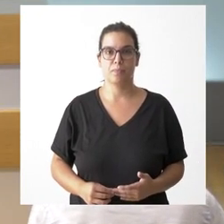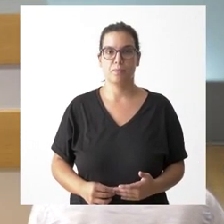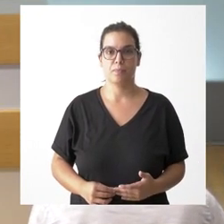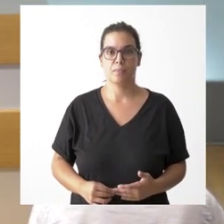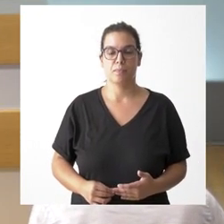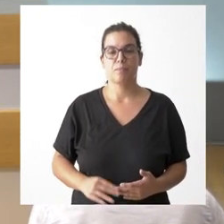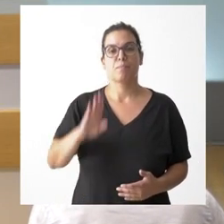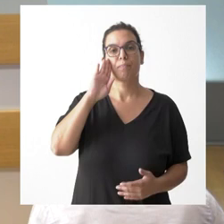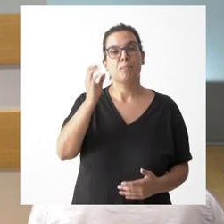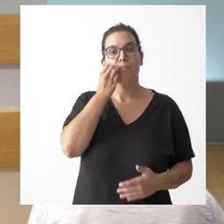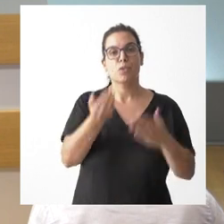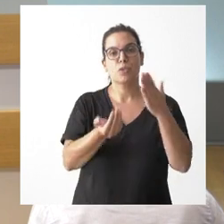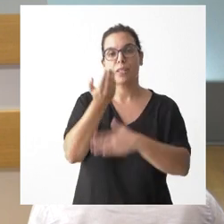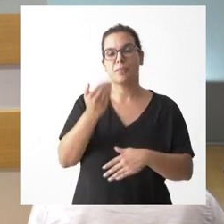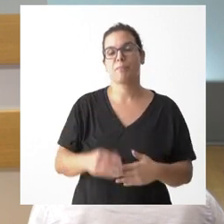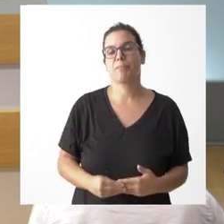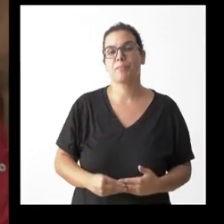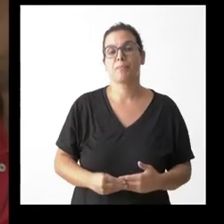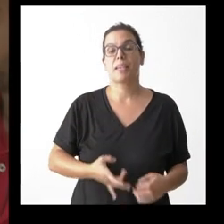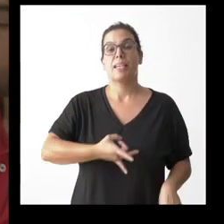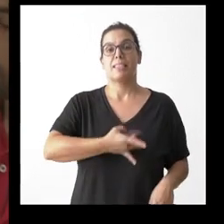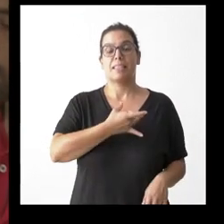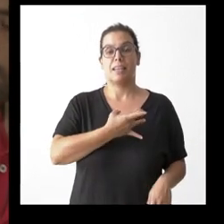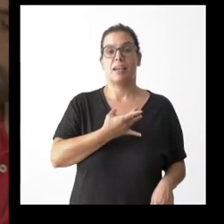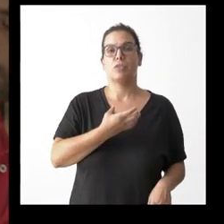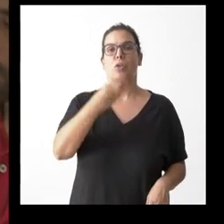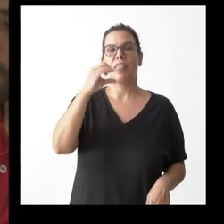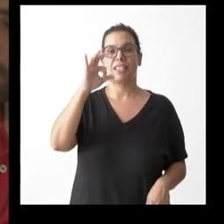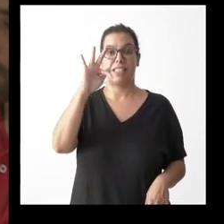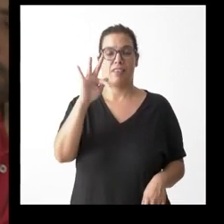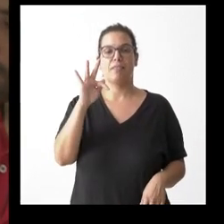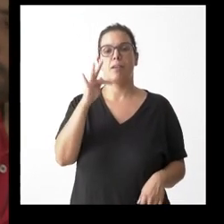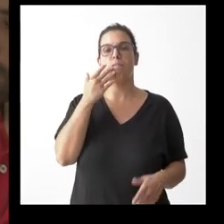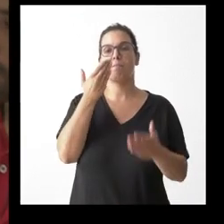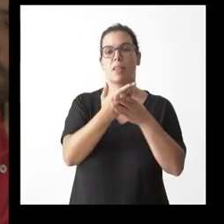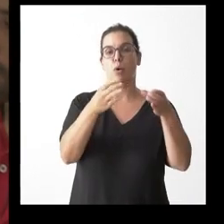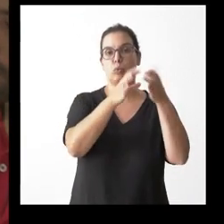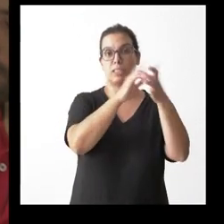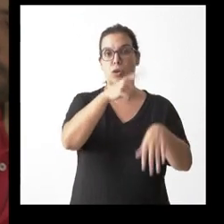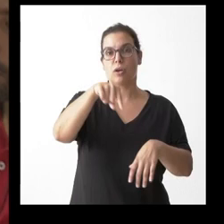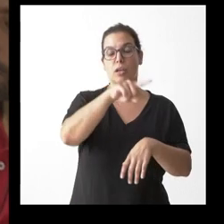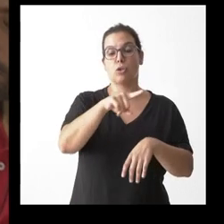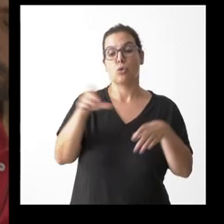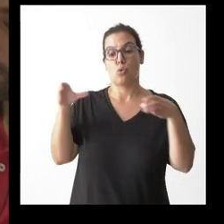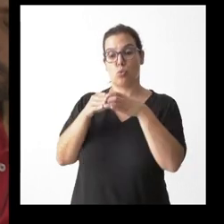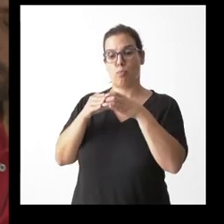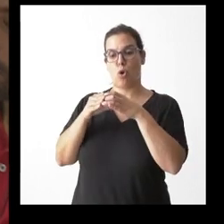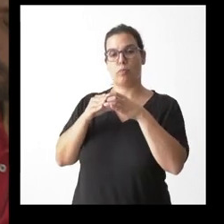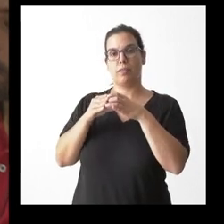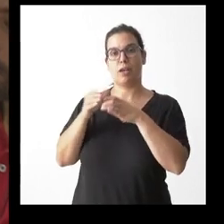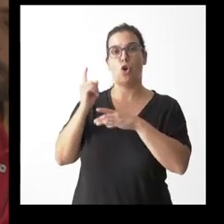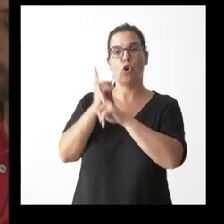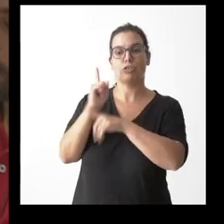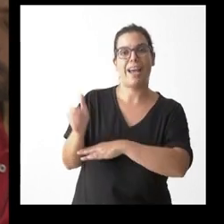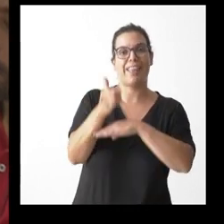Hola, buenos días. El sindicato CESIF exigió a la Junta que el operativo de incendios forestales se negocie en la Mesa General